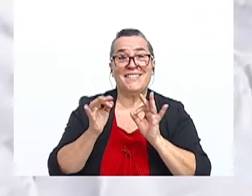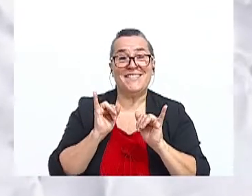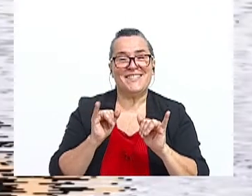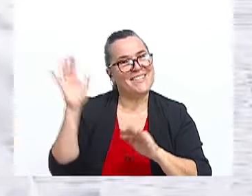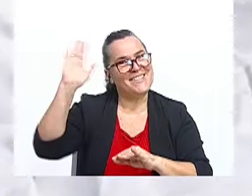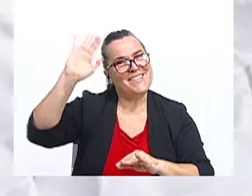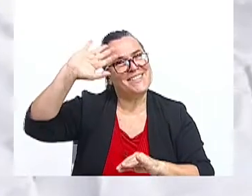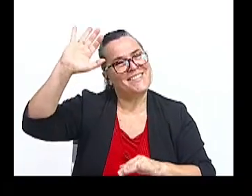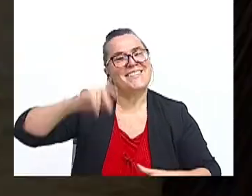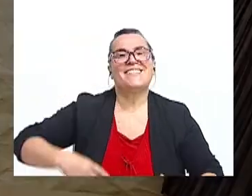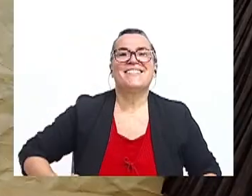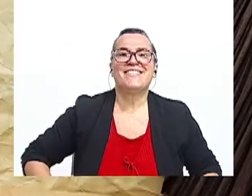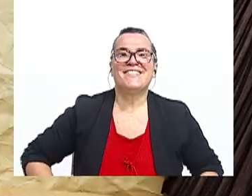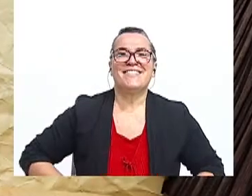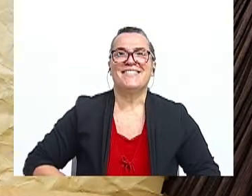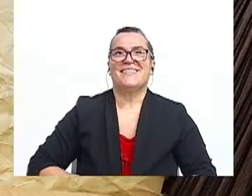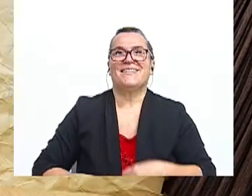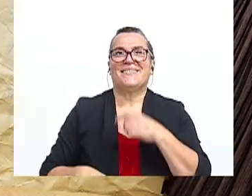Chao.